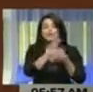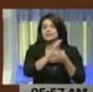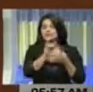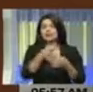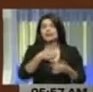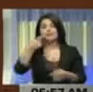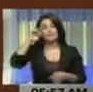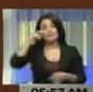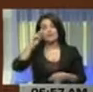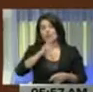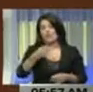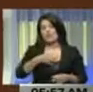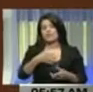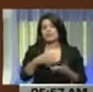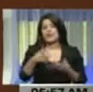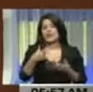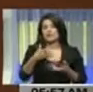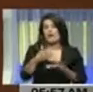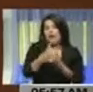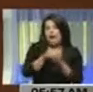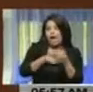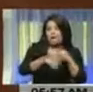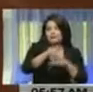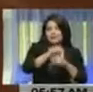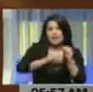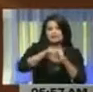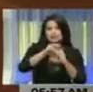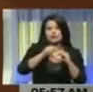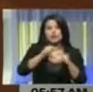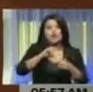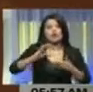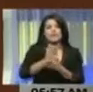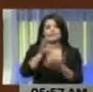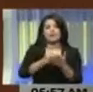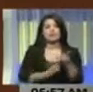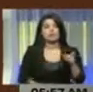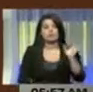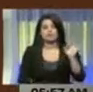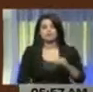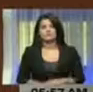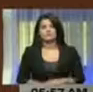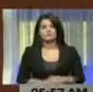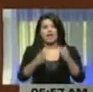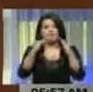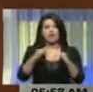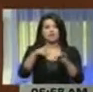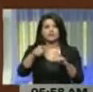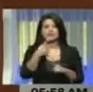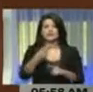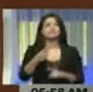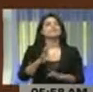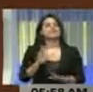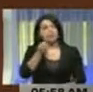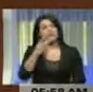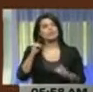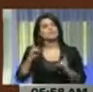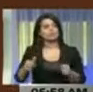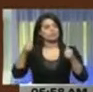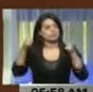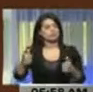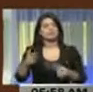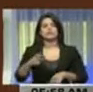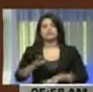seguir amasando el golpe. Muy buena la analogía que hace Jonathan, perfecta. ¿Qué nos dice Ramón? Era hora de tomar esa medida